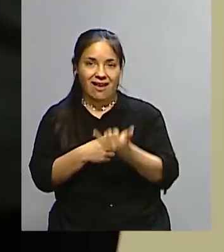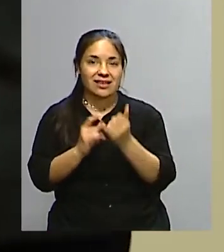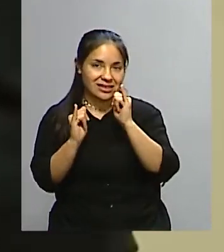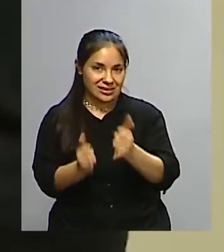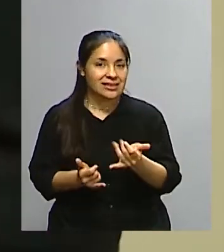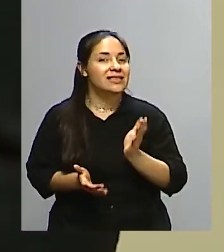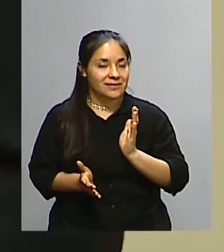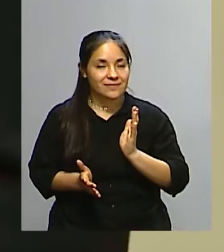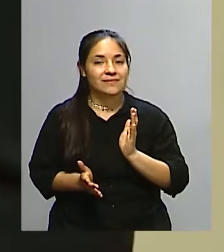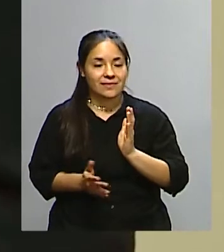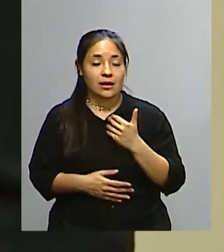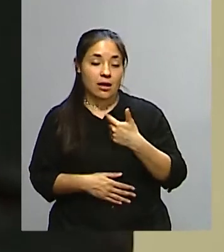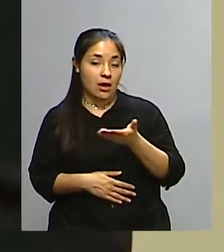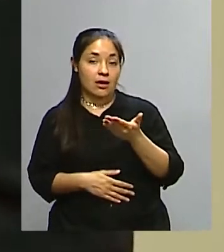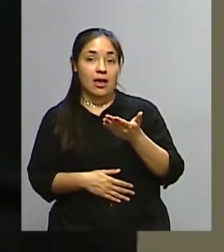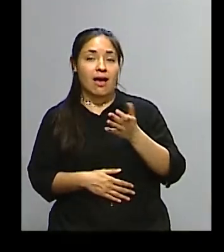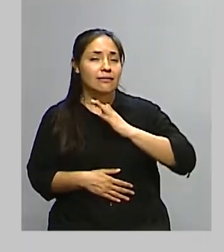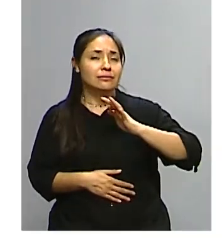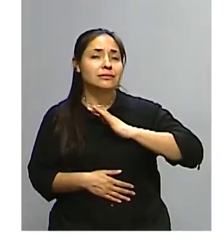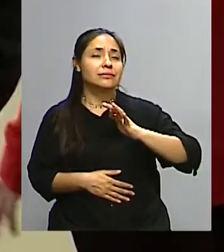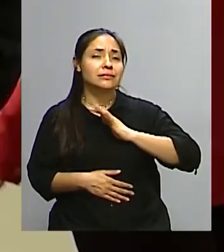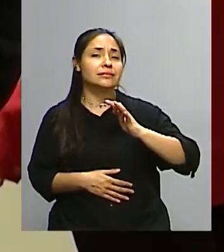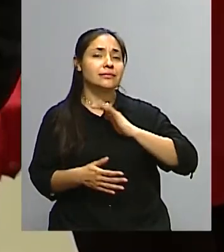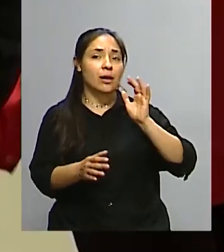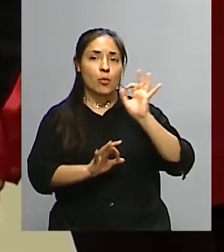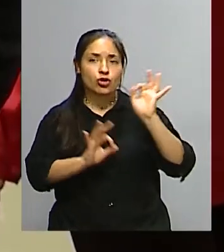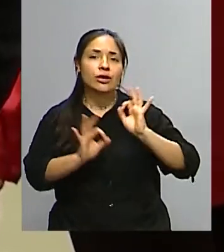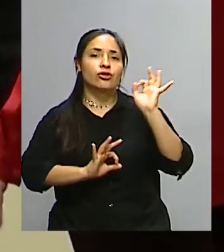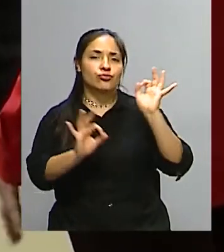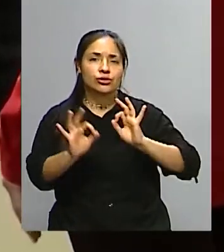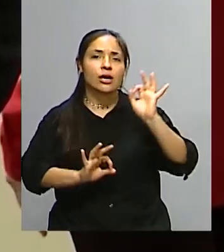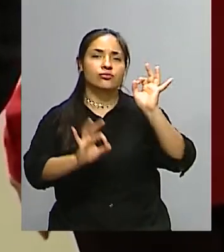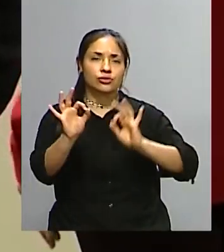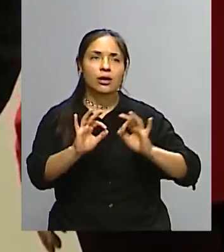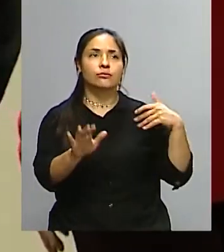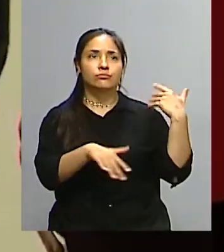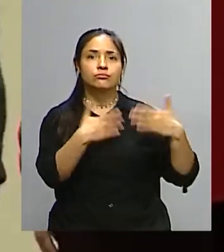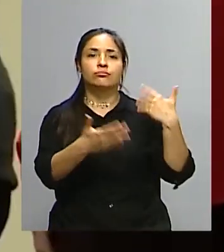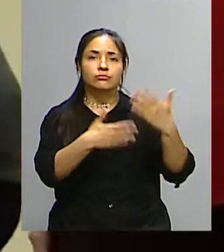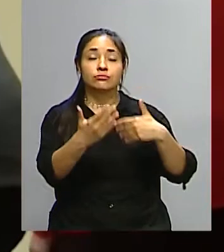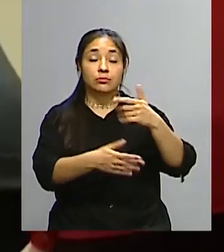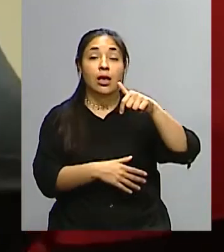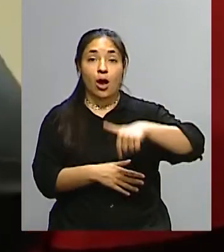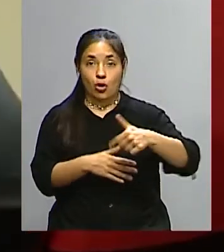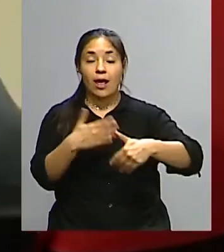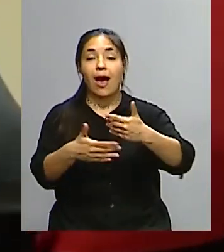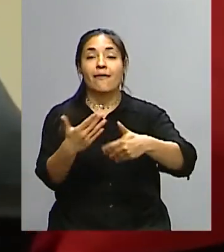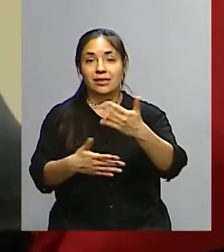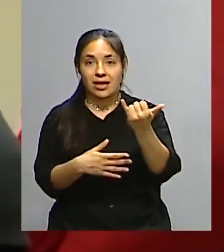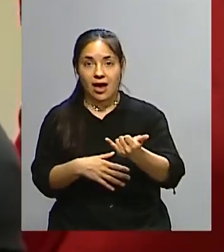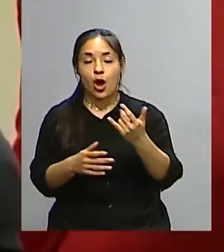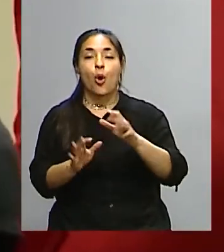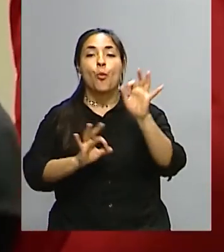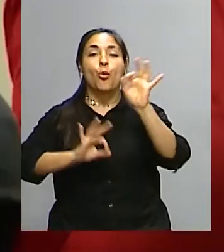que estuvo durante muchos años, distintos proyectos y demás, y ahora se ha avanzado en presentar